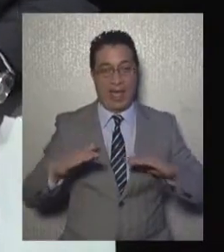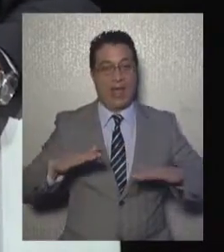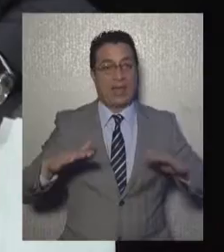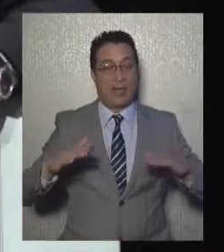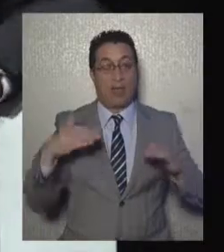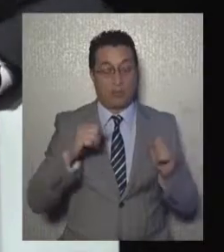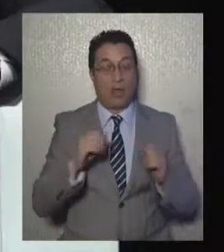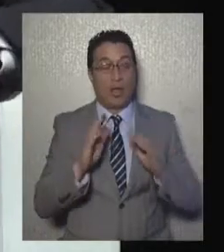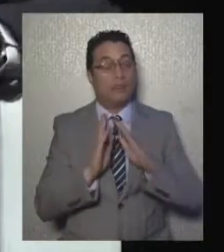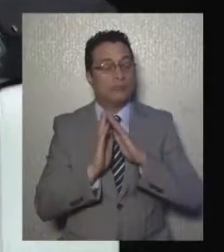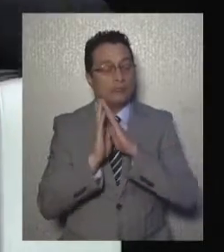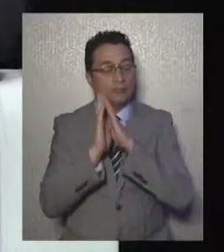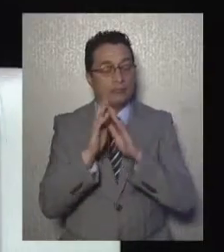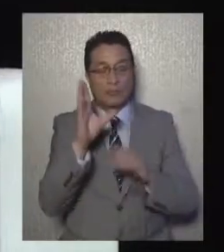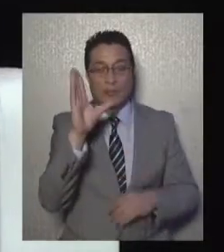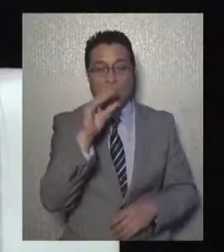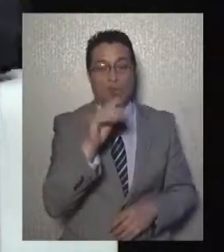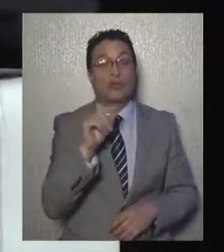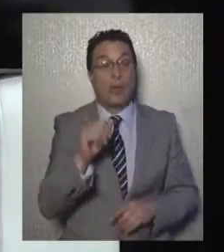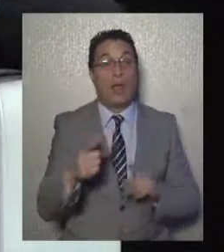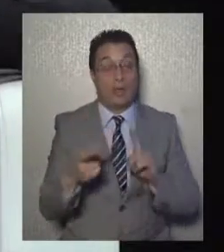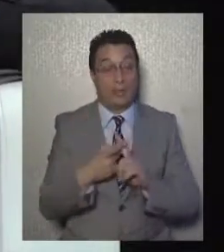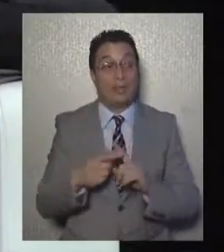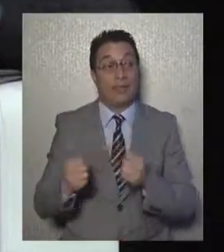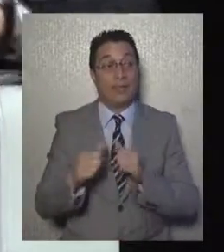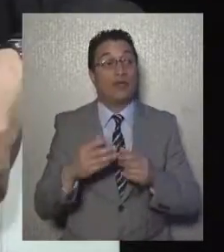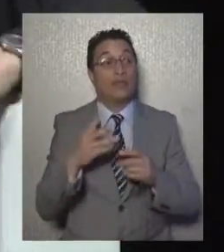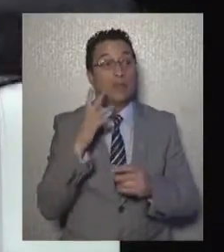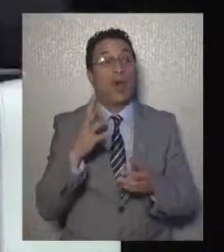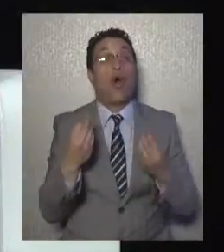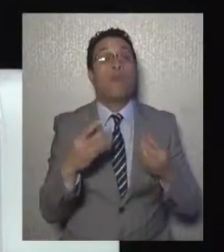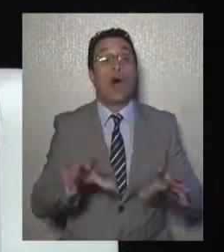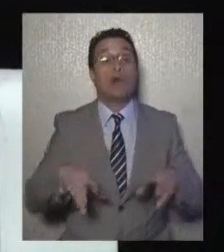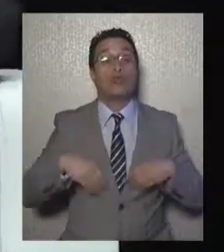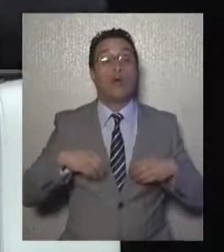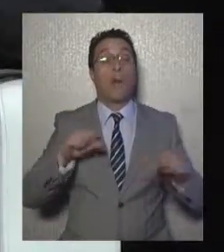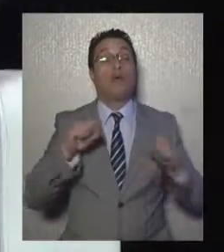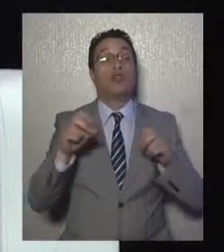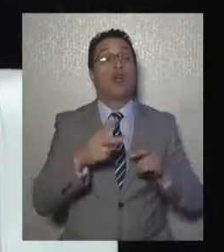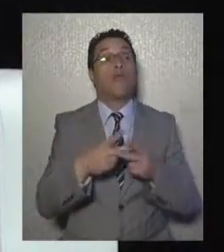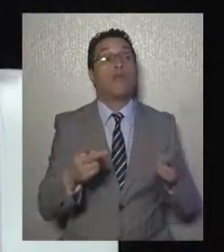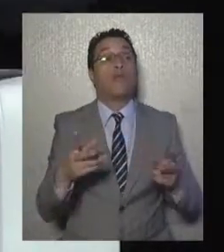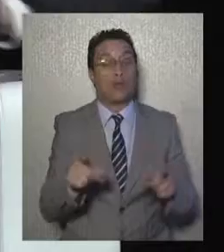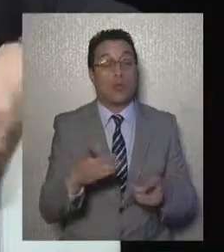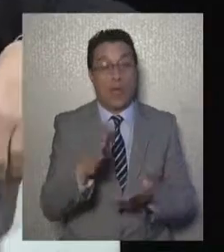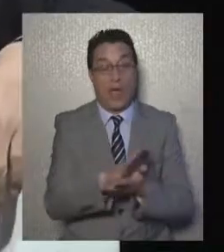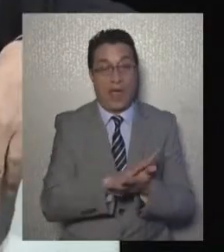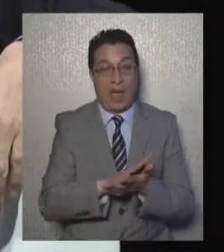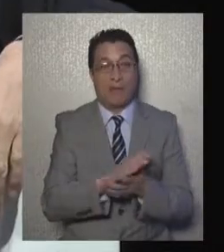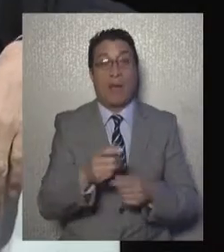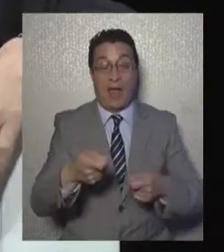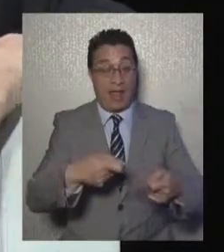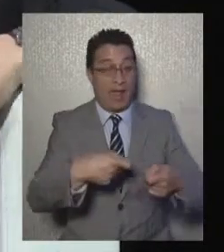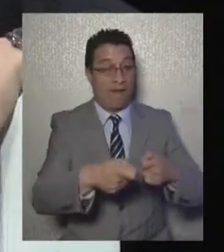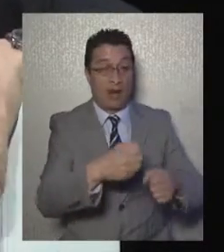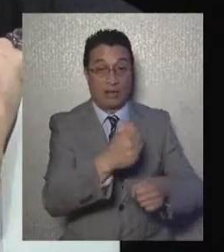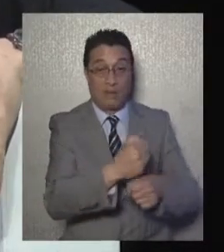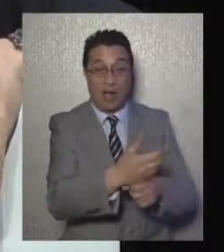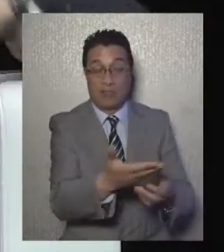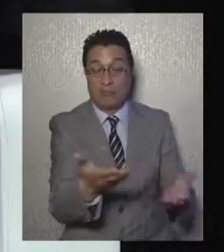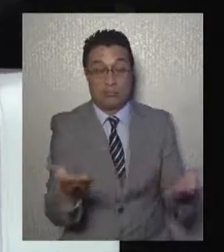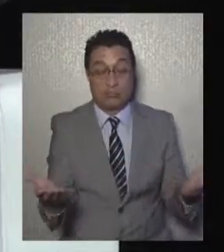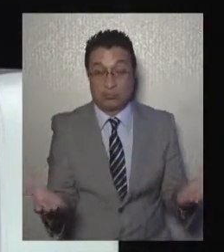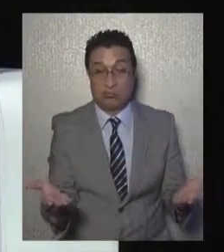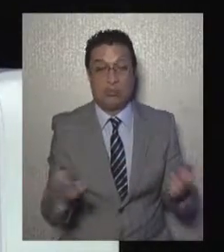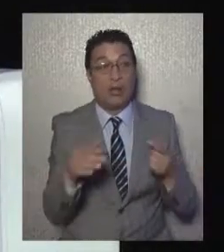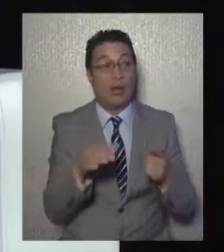noche. Entonces, tremendo desafío. ¿Cómo lo puede asumir la política pública? Yo solo doy un ejemplo, en el mercado laboral.